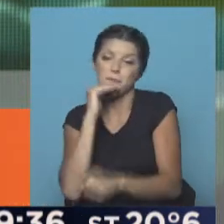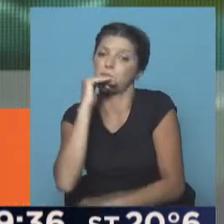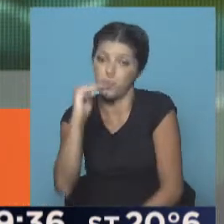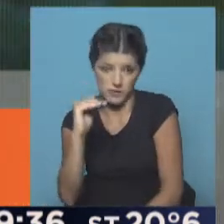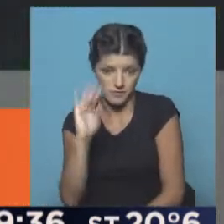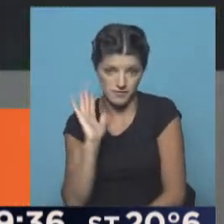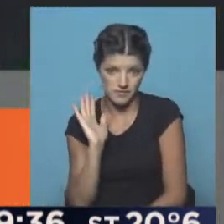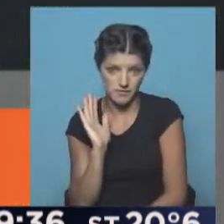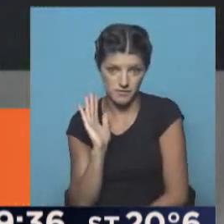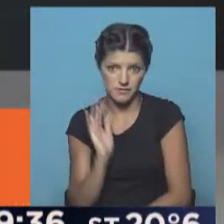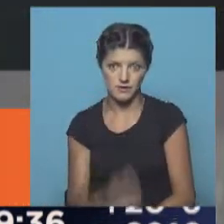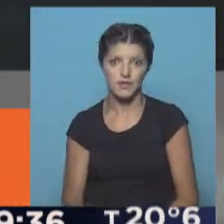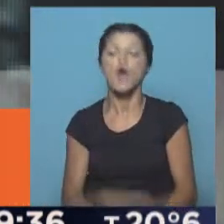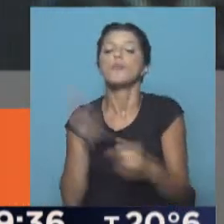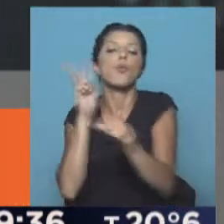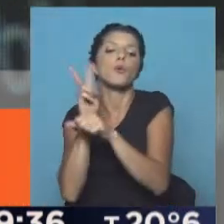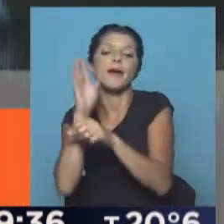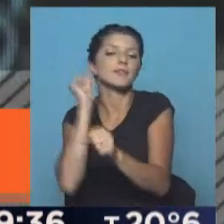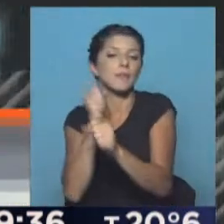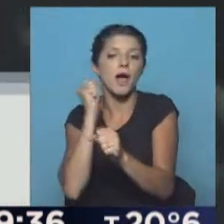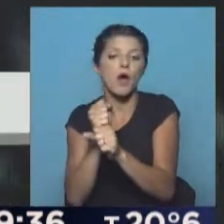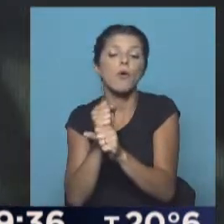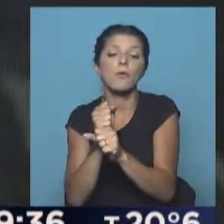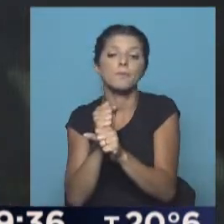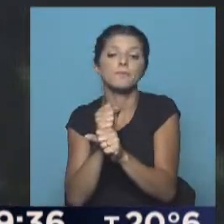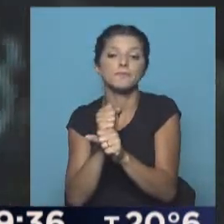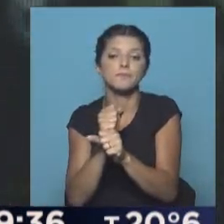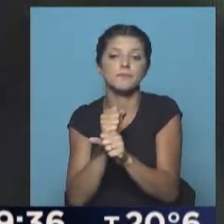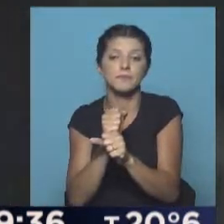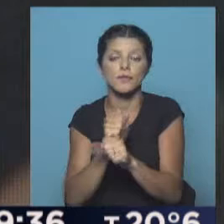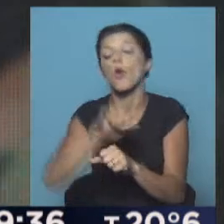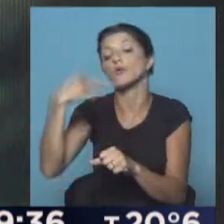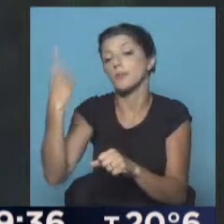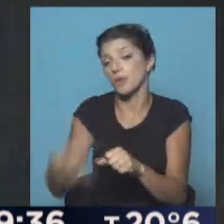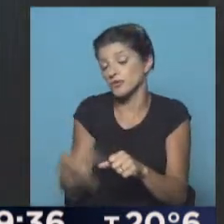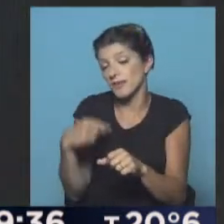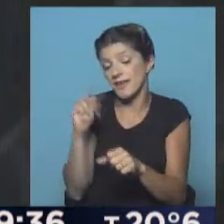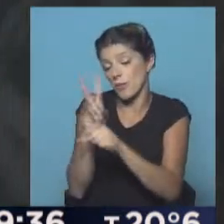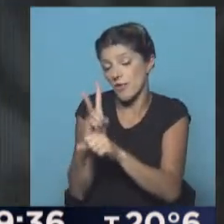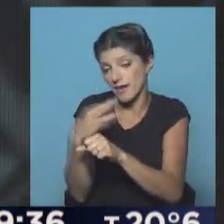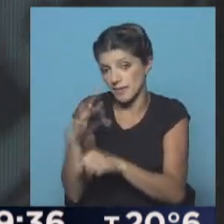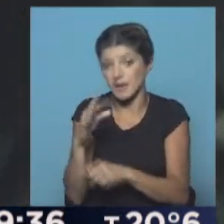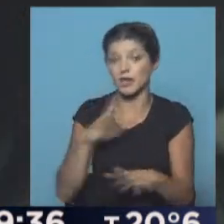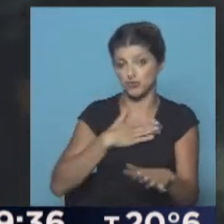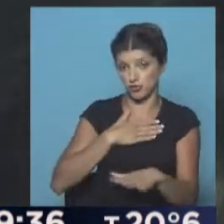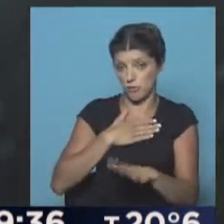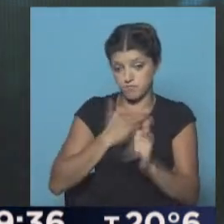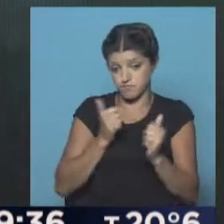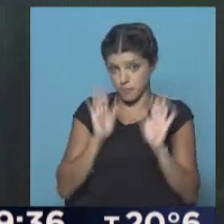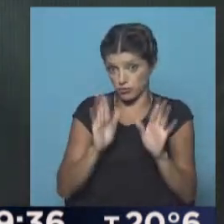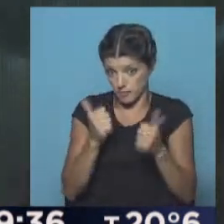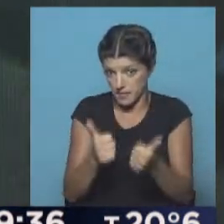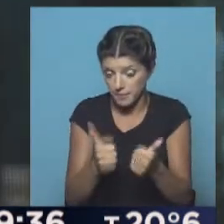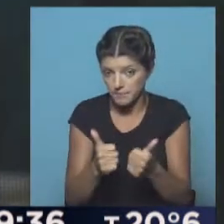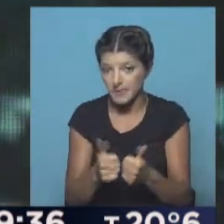contextuales, digamos, porque tienen que cuidar el trabajo, tienen que cuidar tienen otras variables que yo por suerte por ahora tengo resueltas, y que